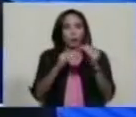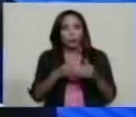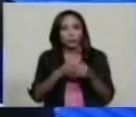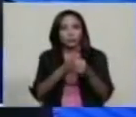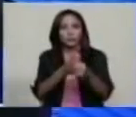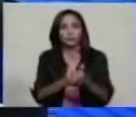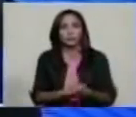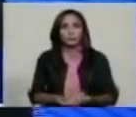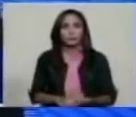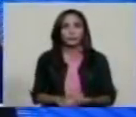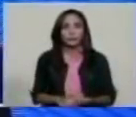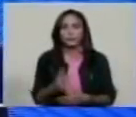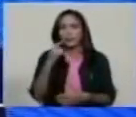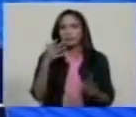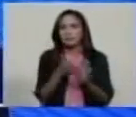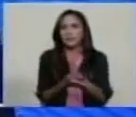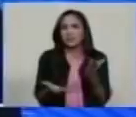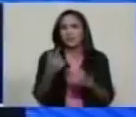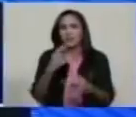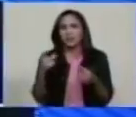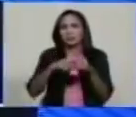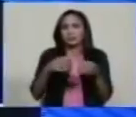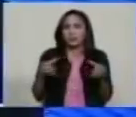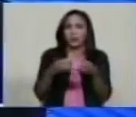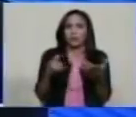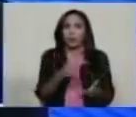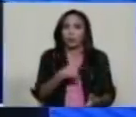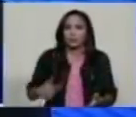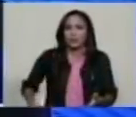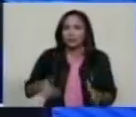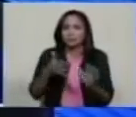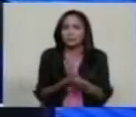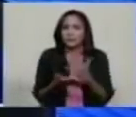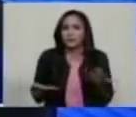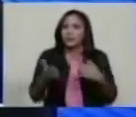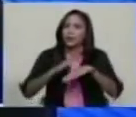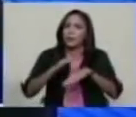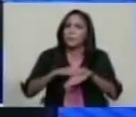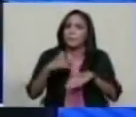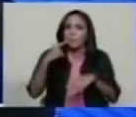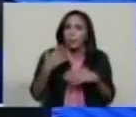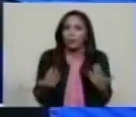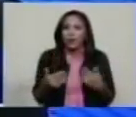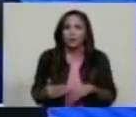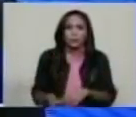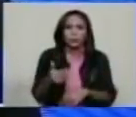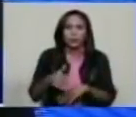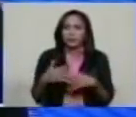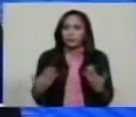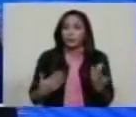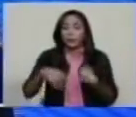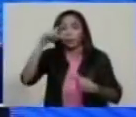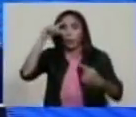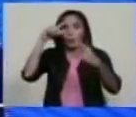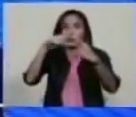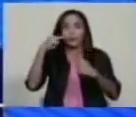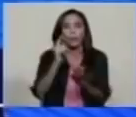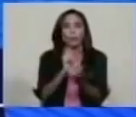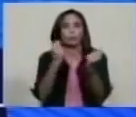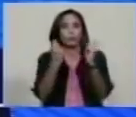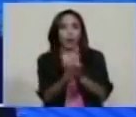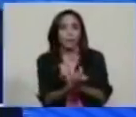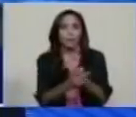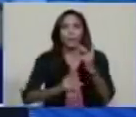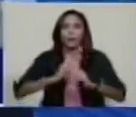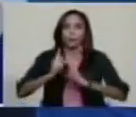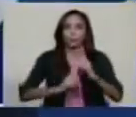Seda, que significa para nosotros un gran reto en la maximización de la producción, un gran reto en la modernización de la